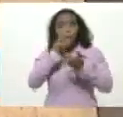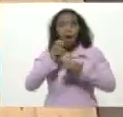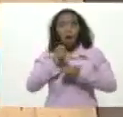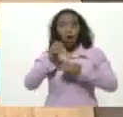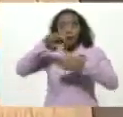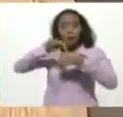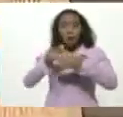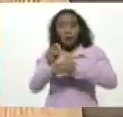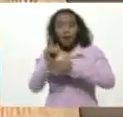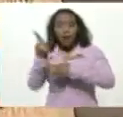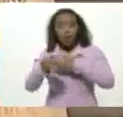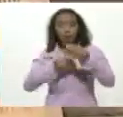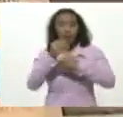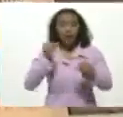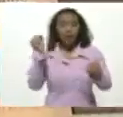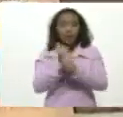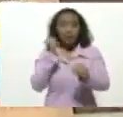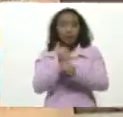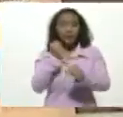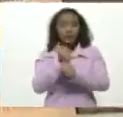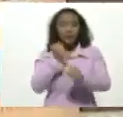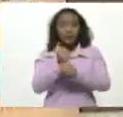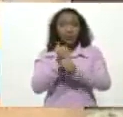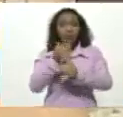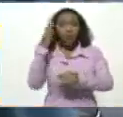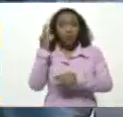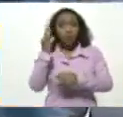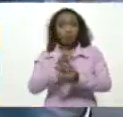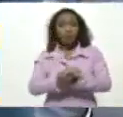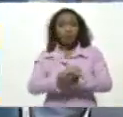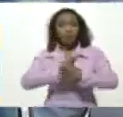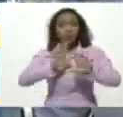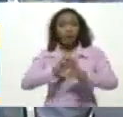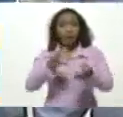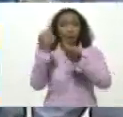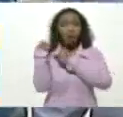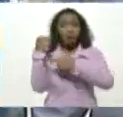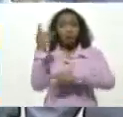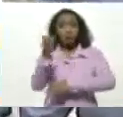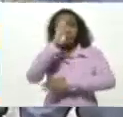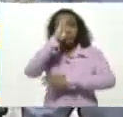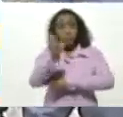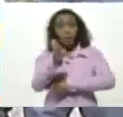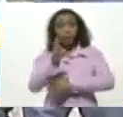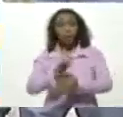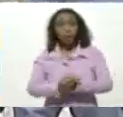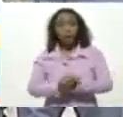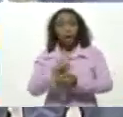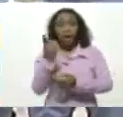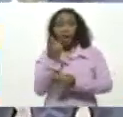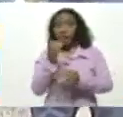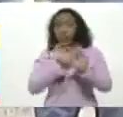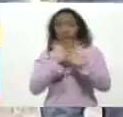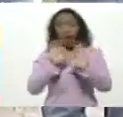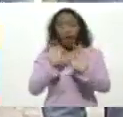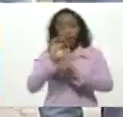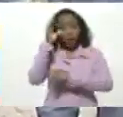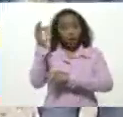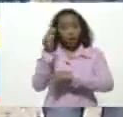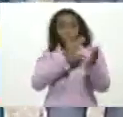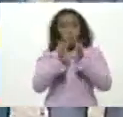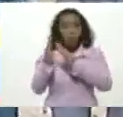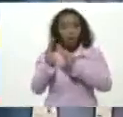sin embargo eso hay que irlo trabajando. Bueno, ministra, compañera Nori, ya es responsabilidad de usted directamente. Que no le falte nada a los consejos